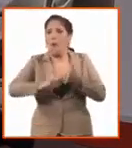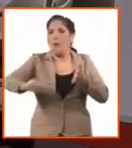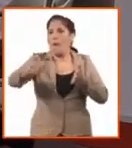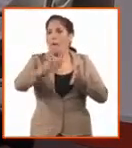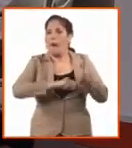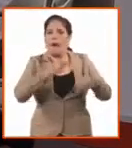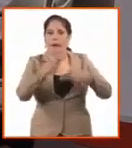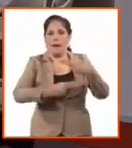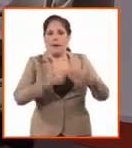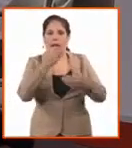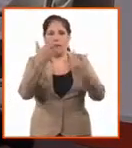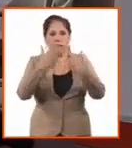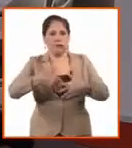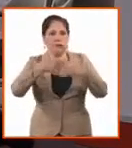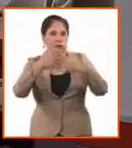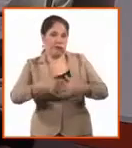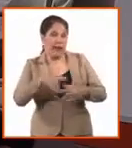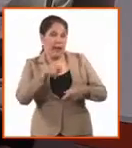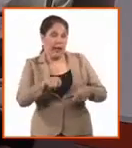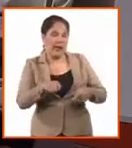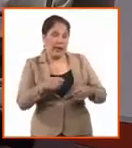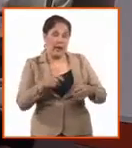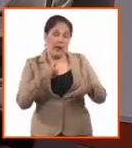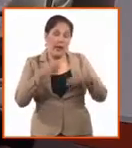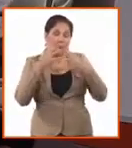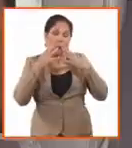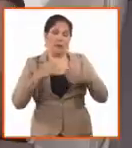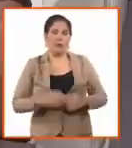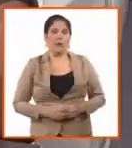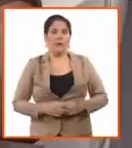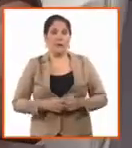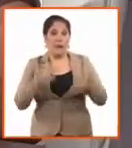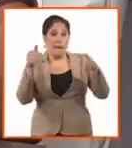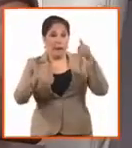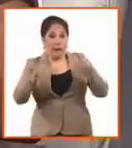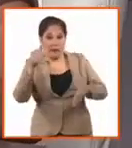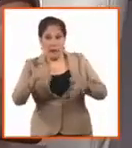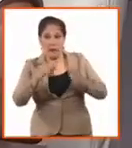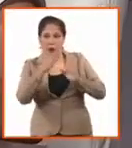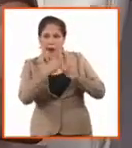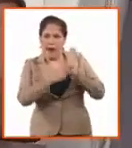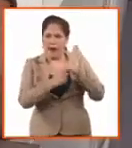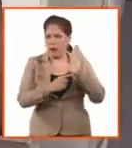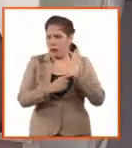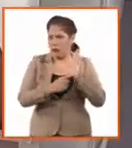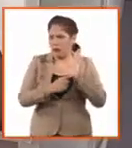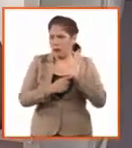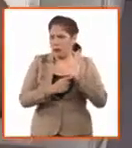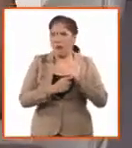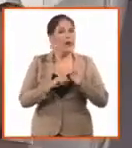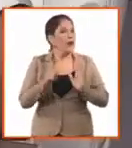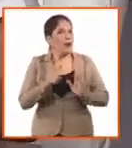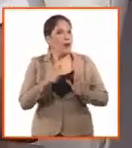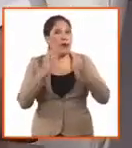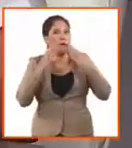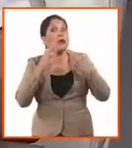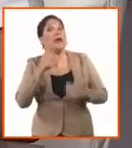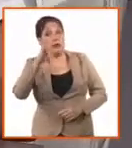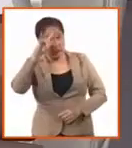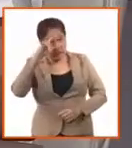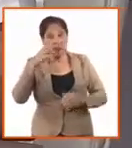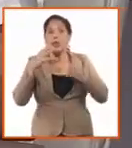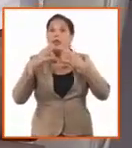o en cosas que deciden a nivel de la participación se reduce elementos reivindicativos que no es que no sean importantes muy